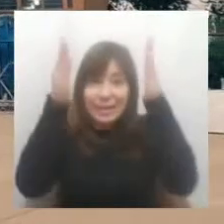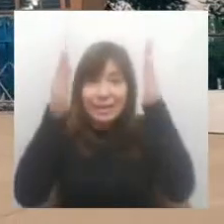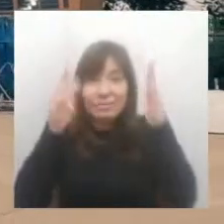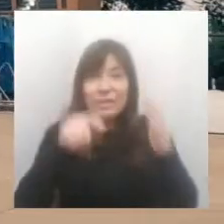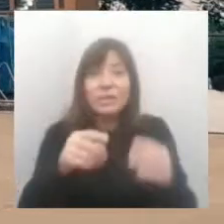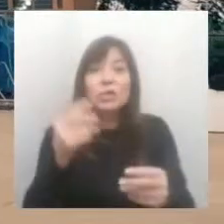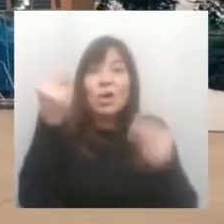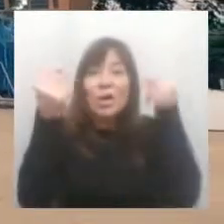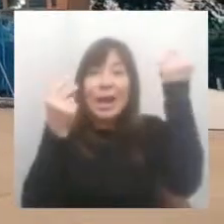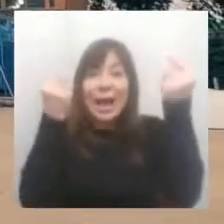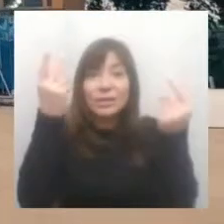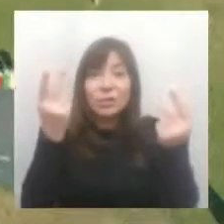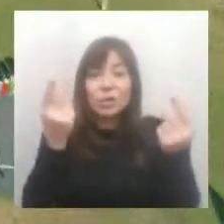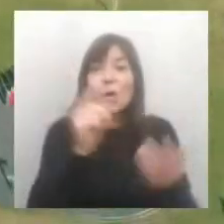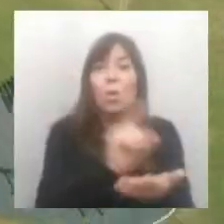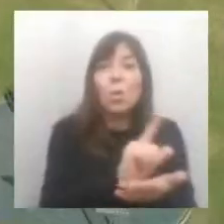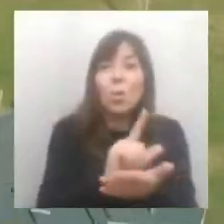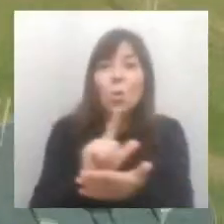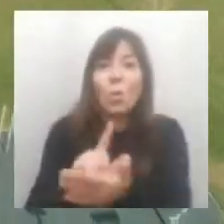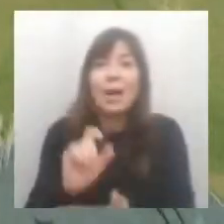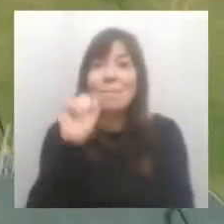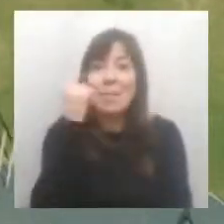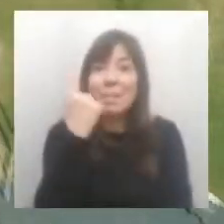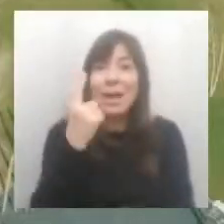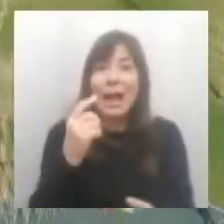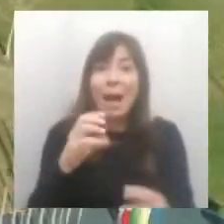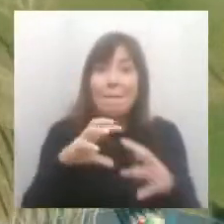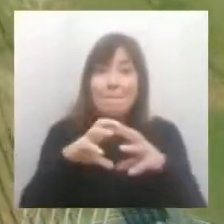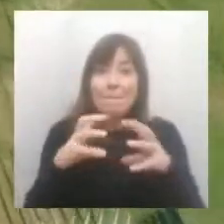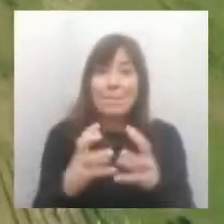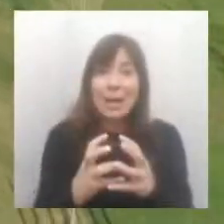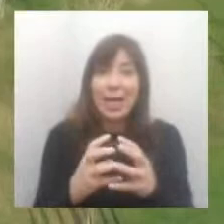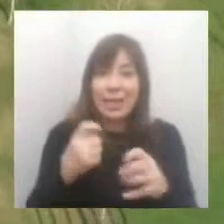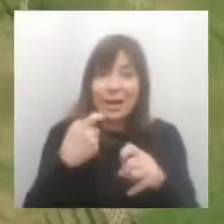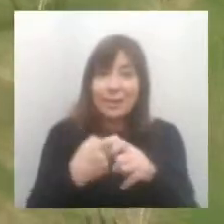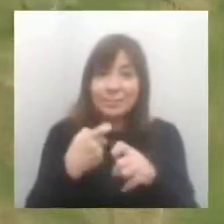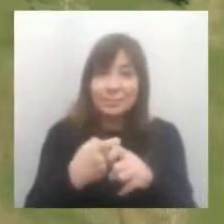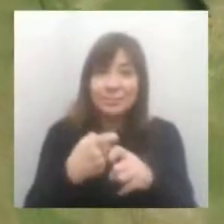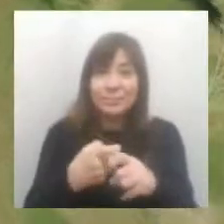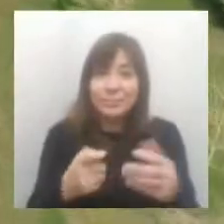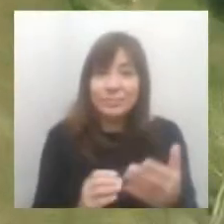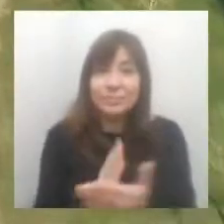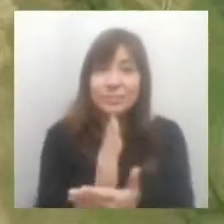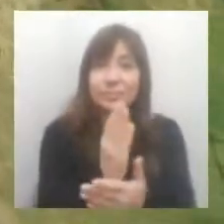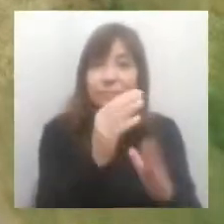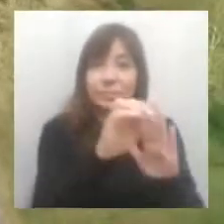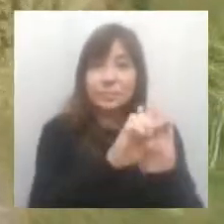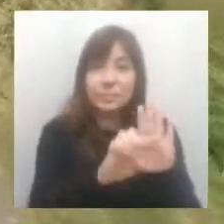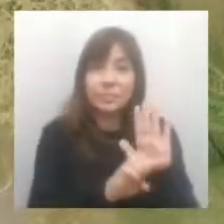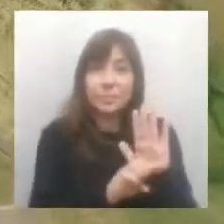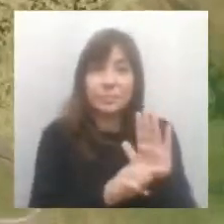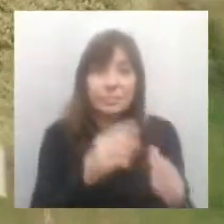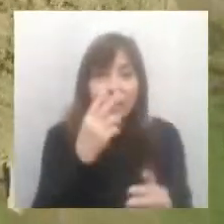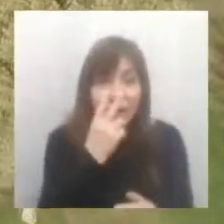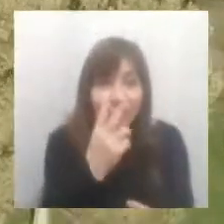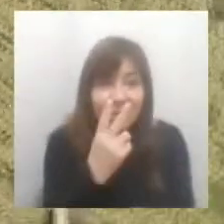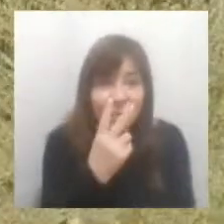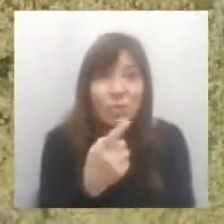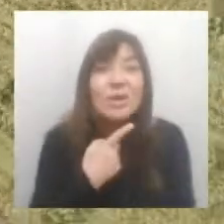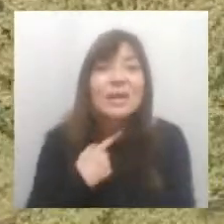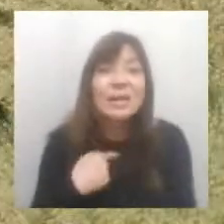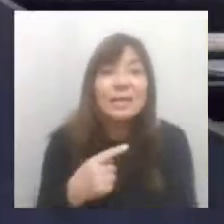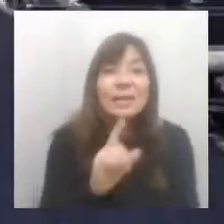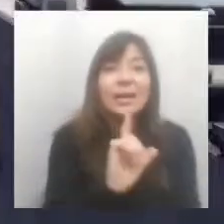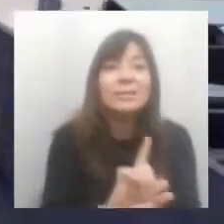Creación. Es el lugar donde se coloca la primera piedra en el año 1996 y que da el inicio al proyecto. Acá vemos otro lugar interesante. Ahí está